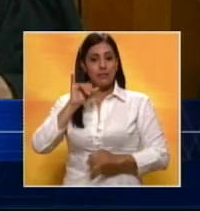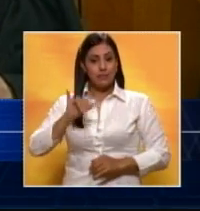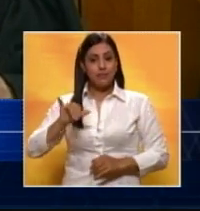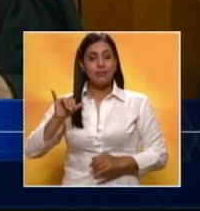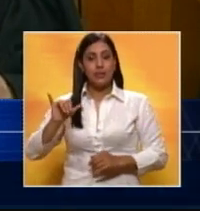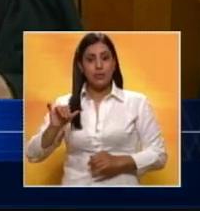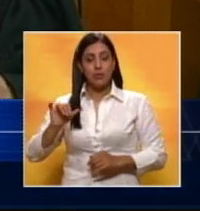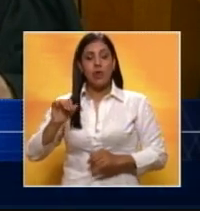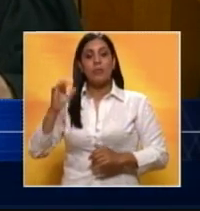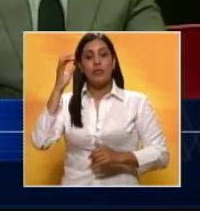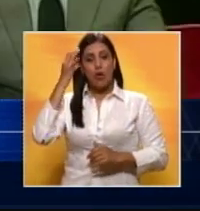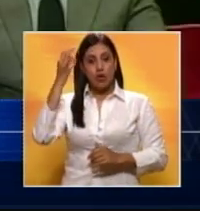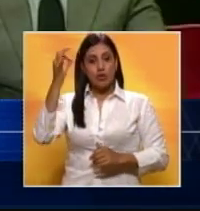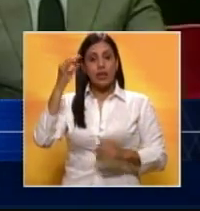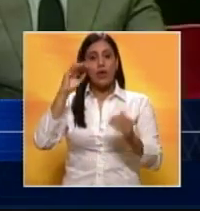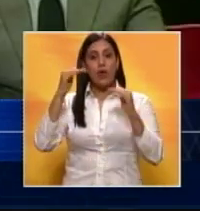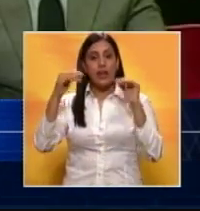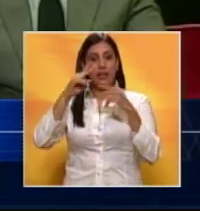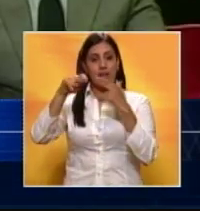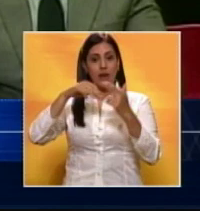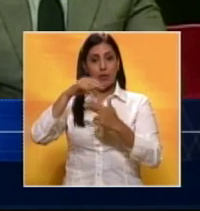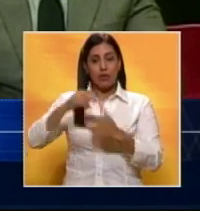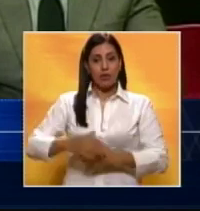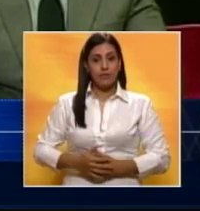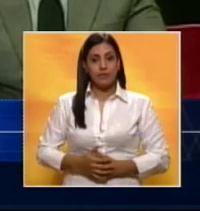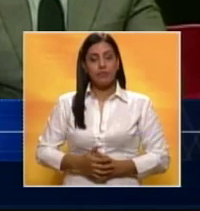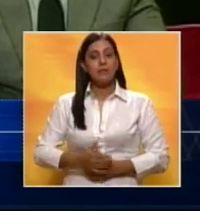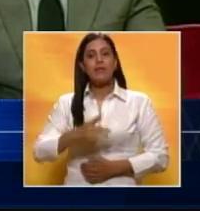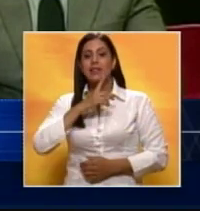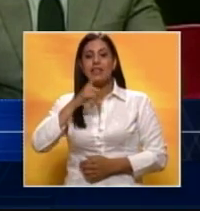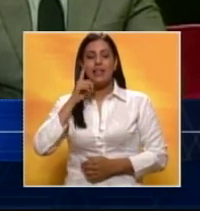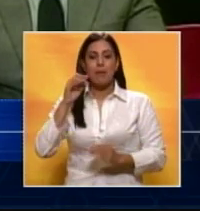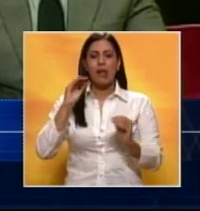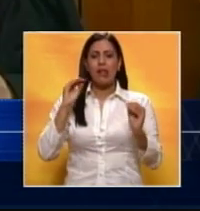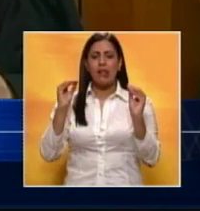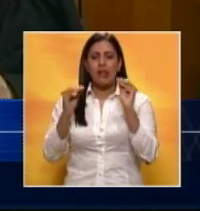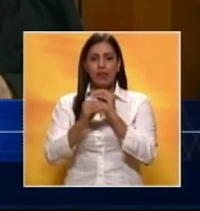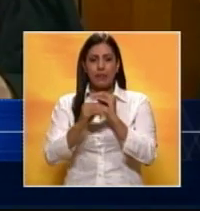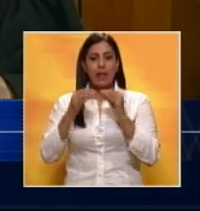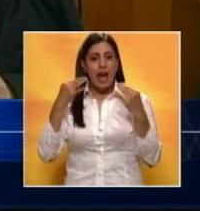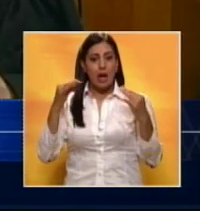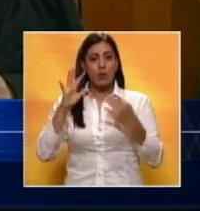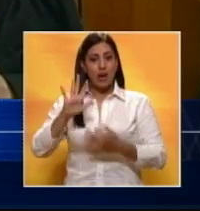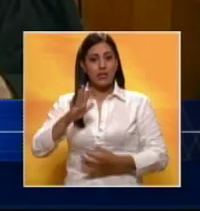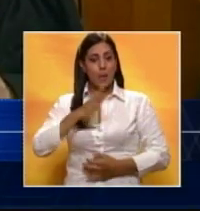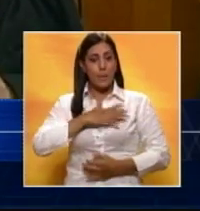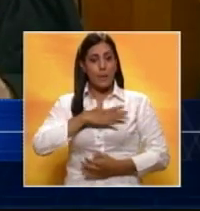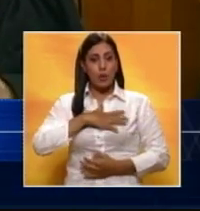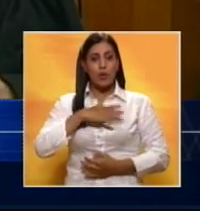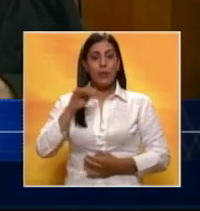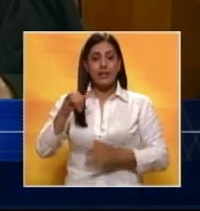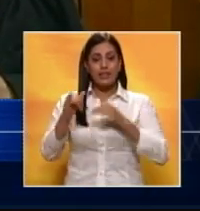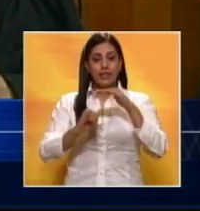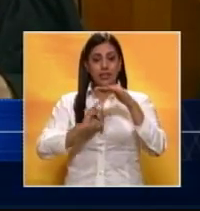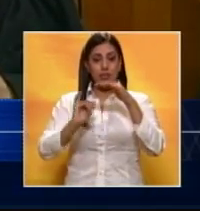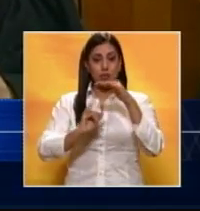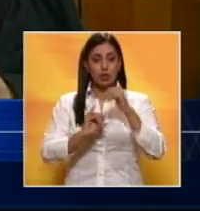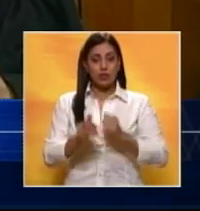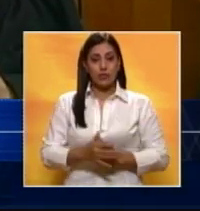mismos del Consejo Moral Republicano. Sería una contradicción a la naturaleza propia de esta